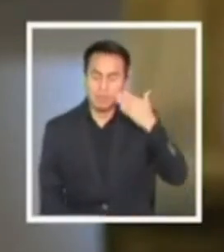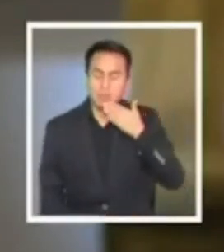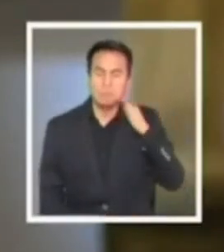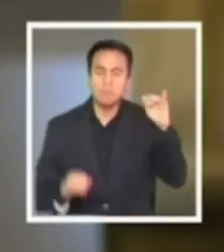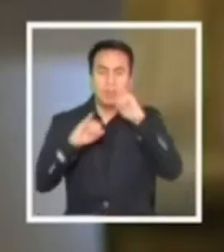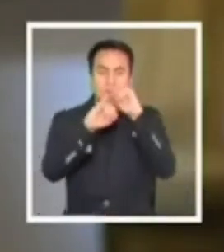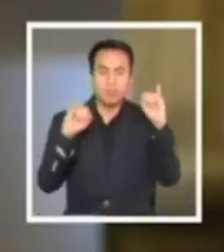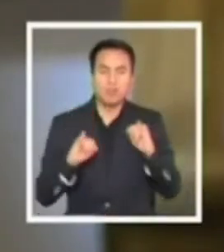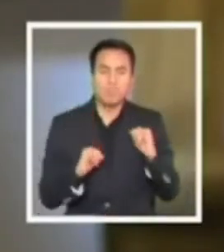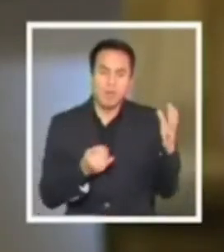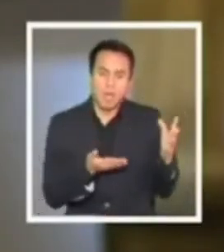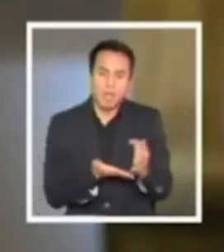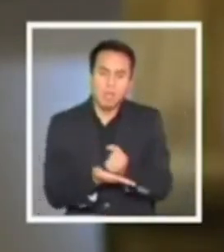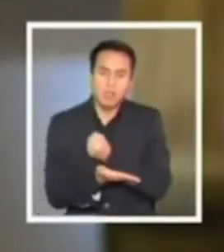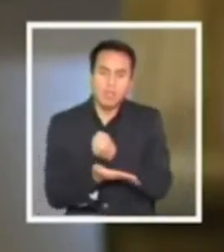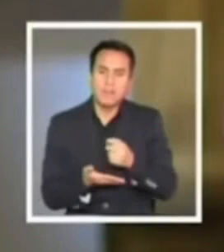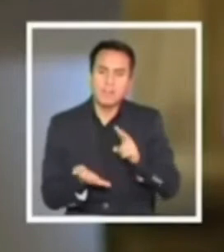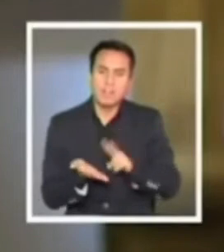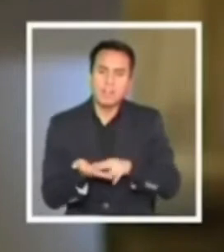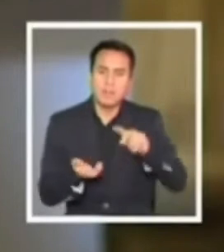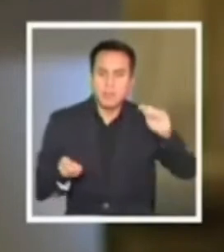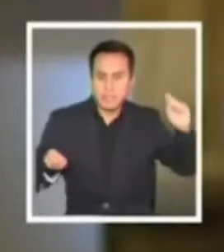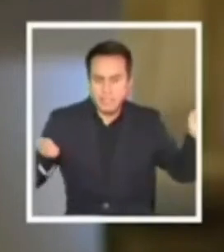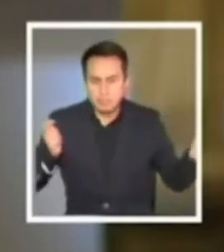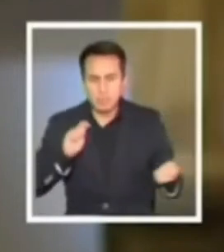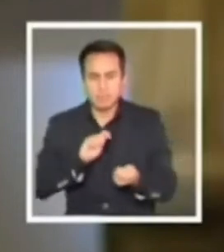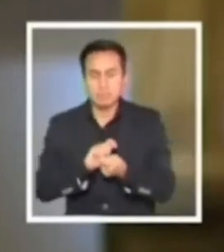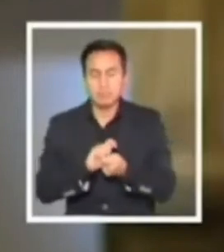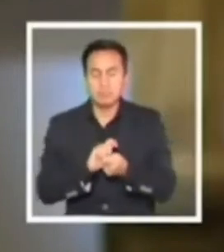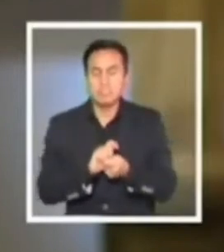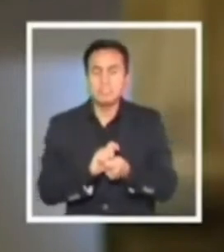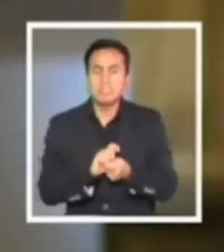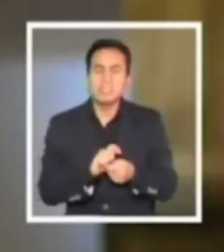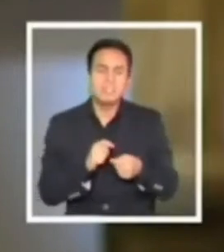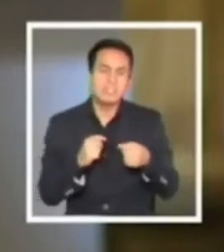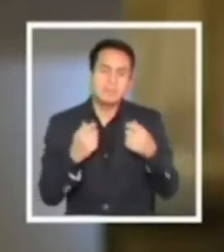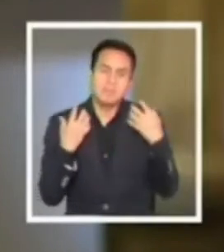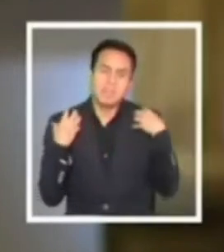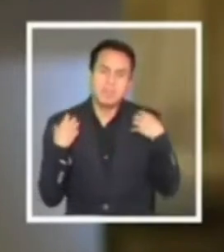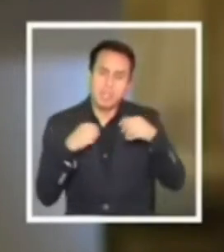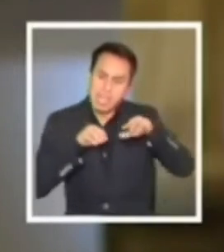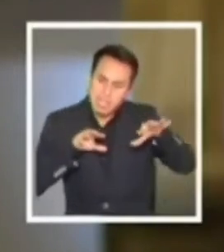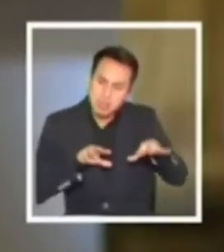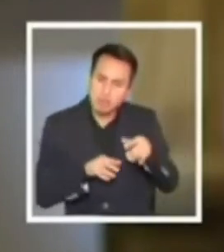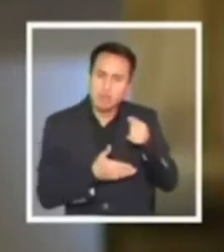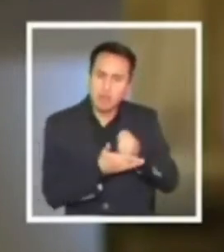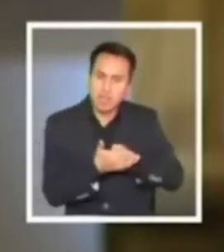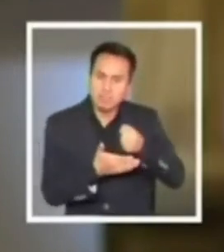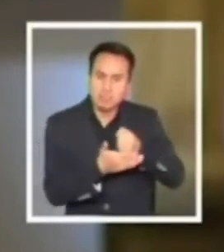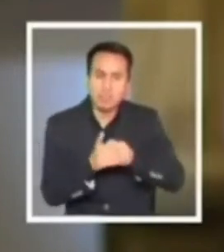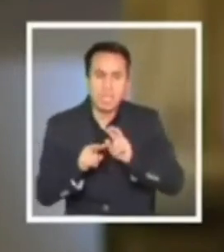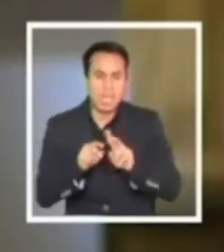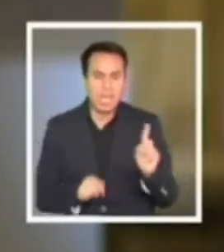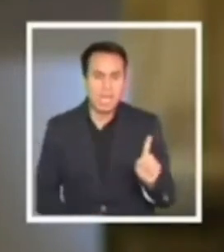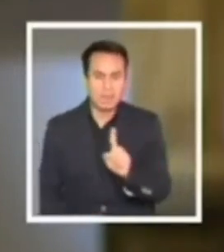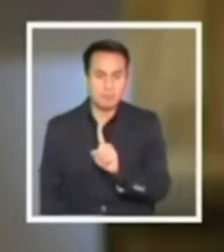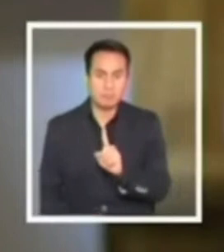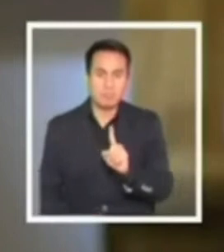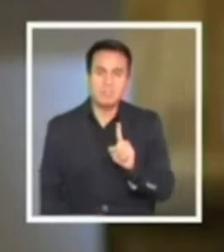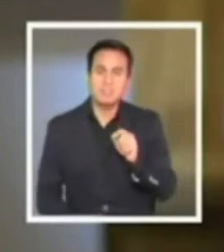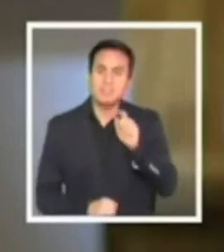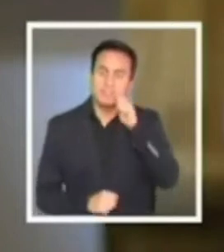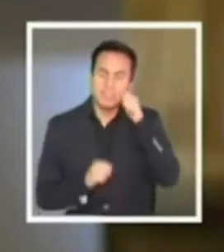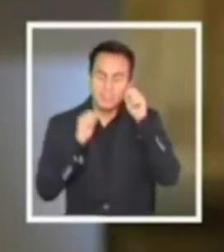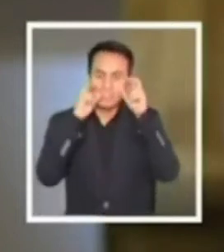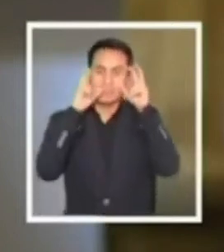mejor forma de lograr una verdadera transformación depende en mucho del esfuerzo que hagamos para